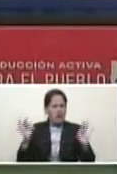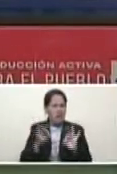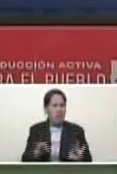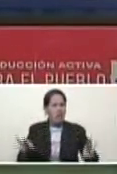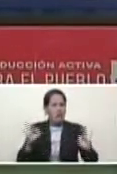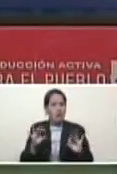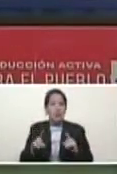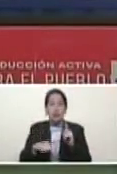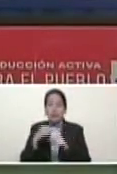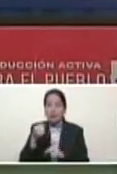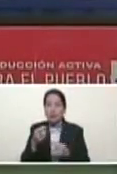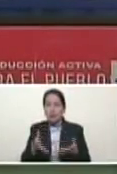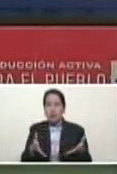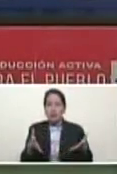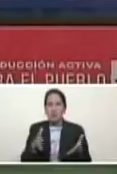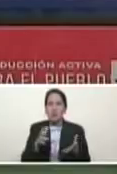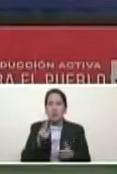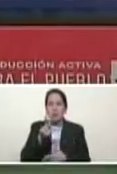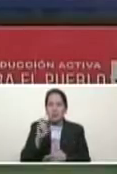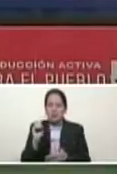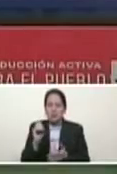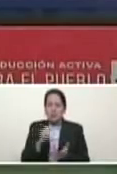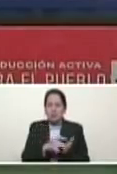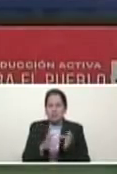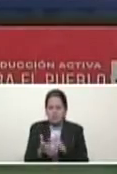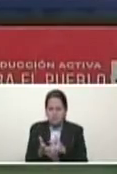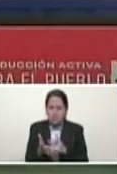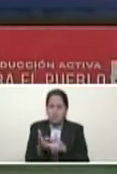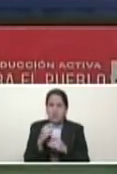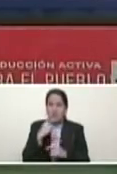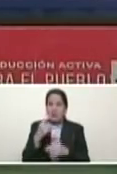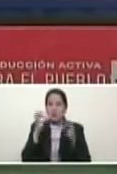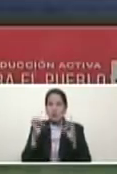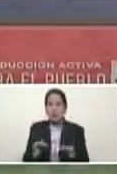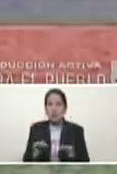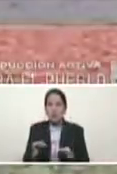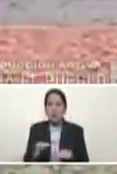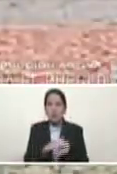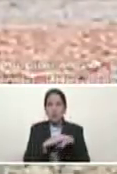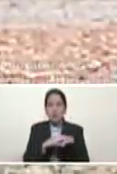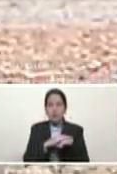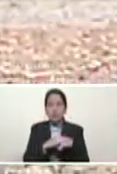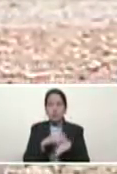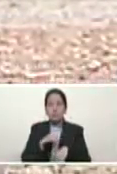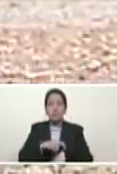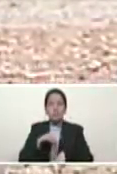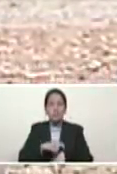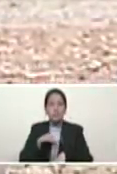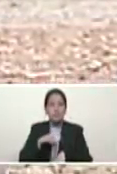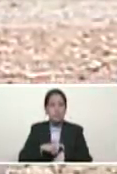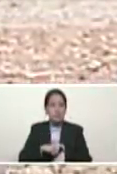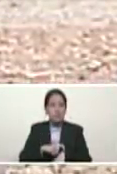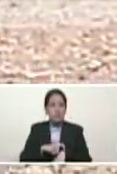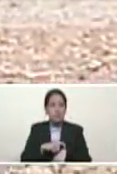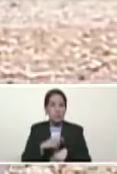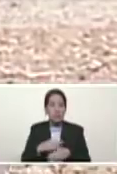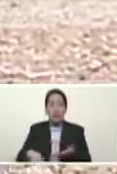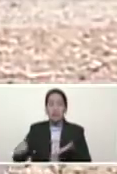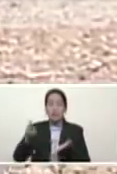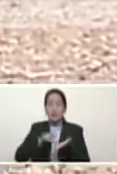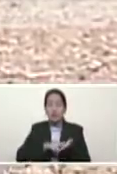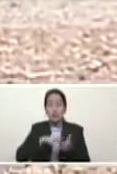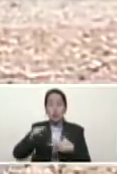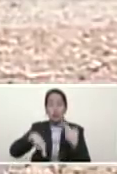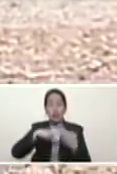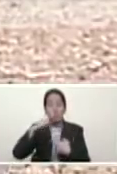de la victoria del 30 de abril me convencí más. Es la hora. Es la hora de una gran rectificación histórica de la